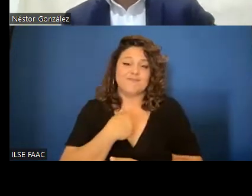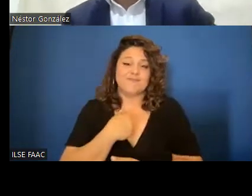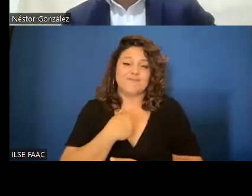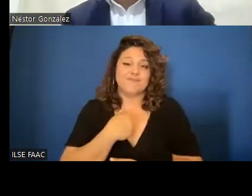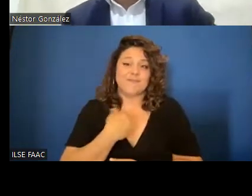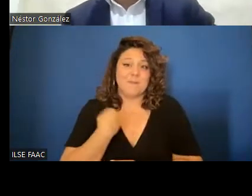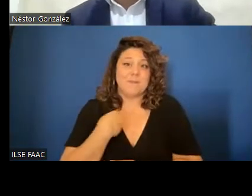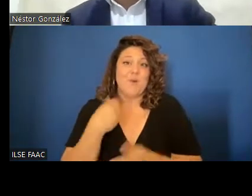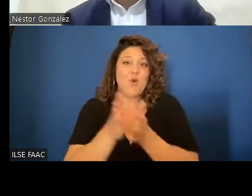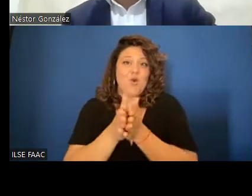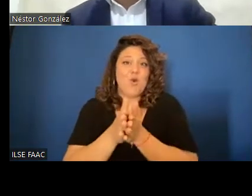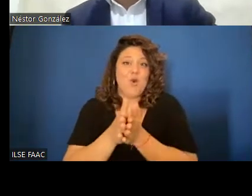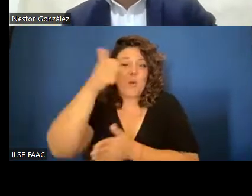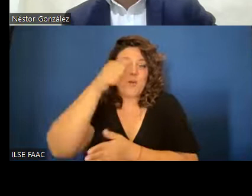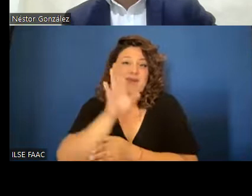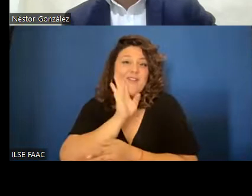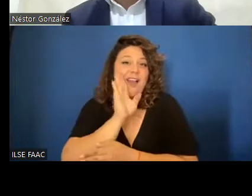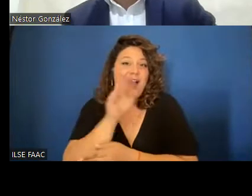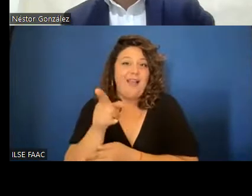plano laboral.